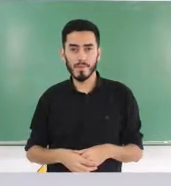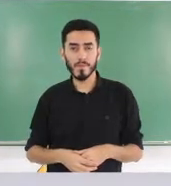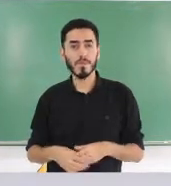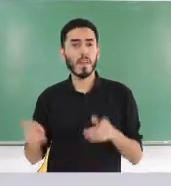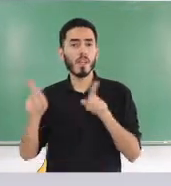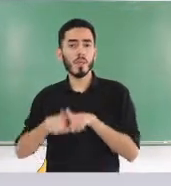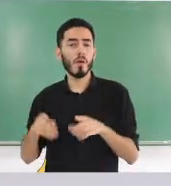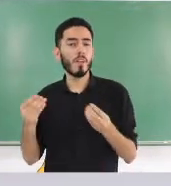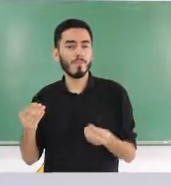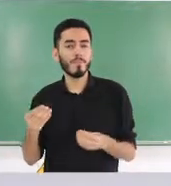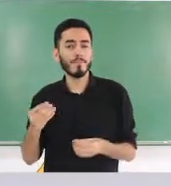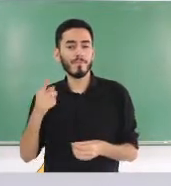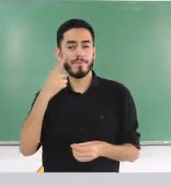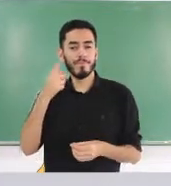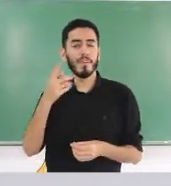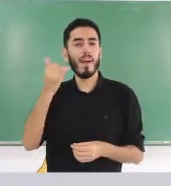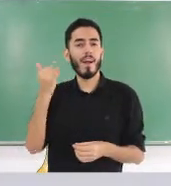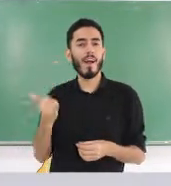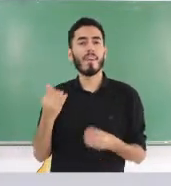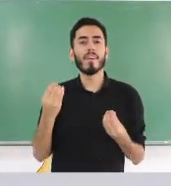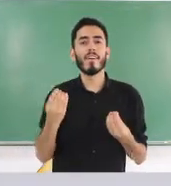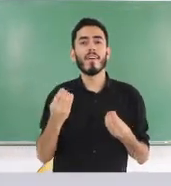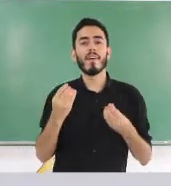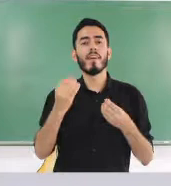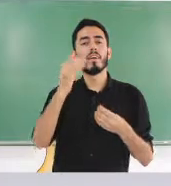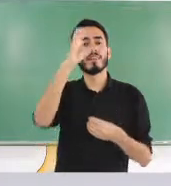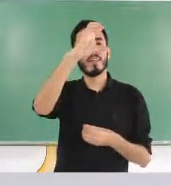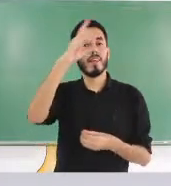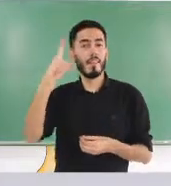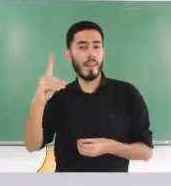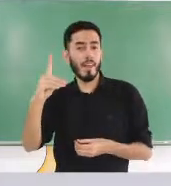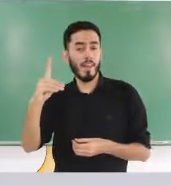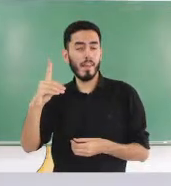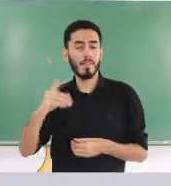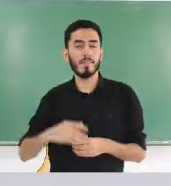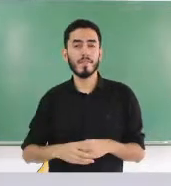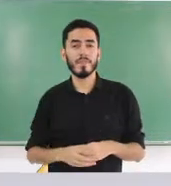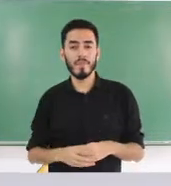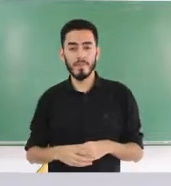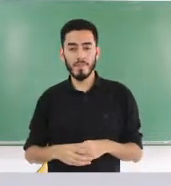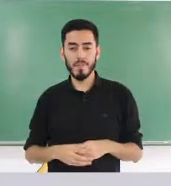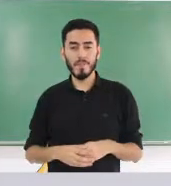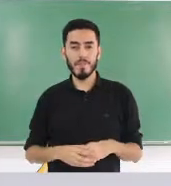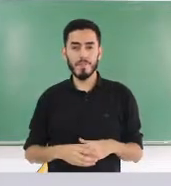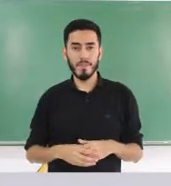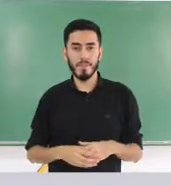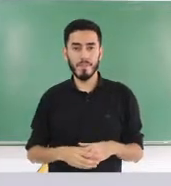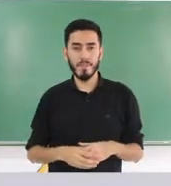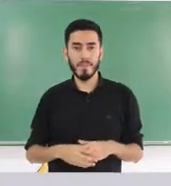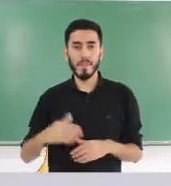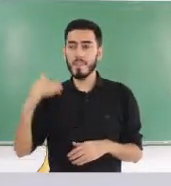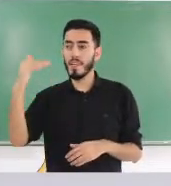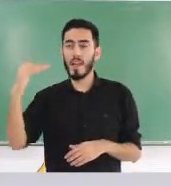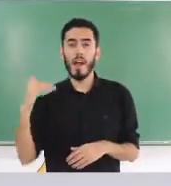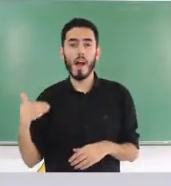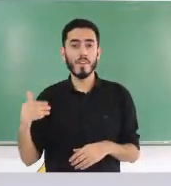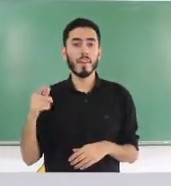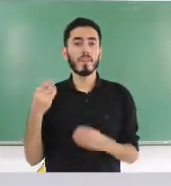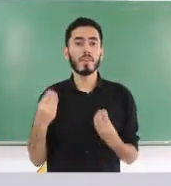Igual, y fíjense, segmentos homólogos CD sobre